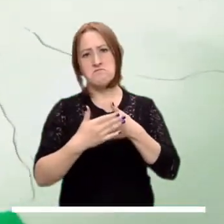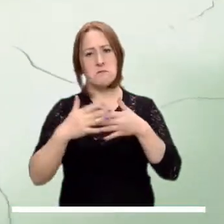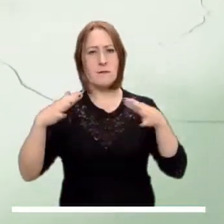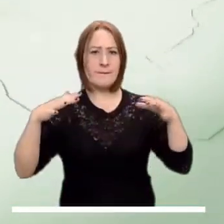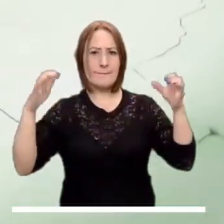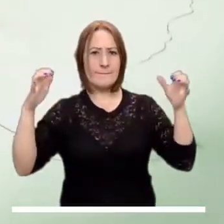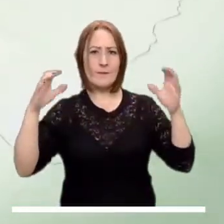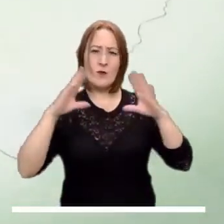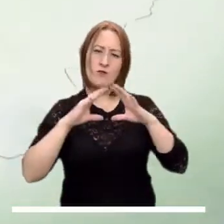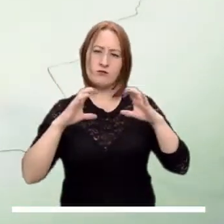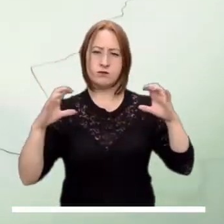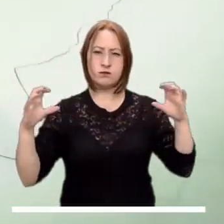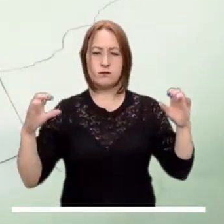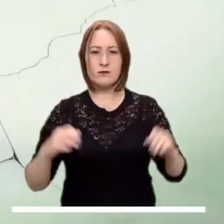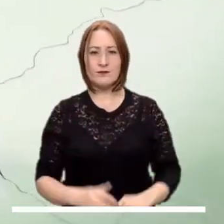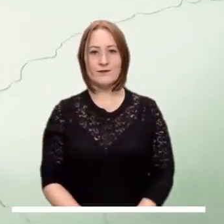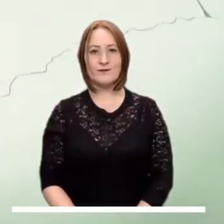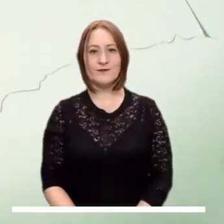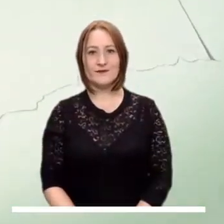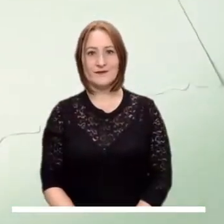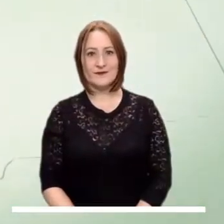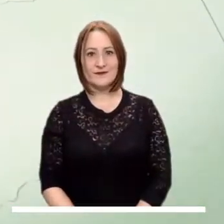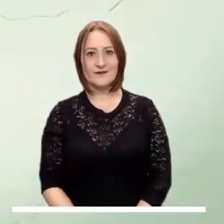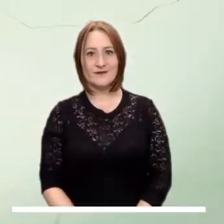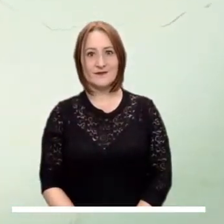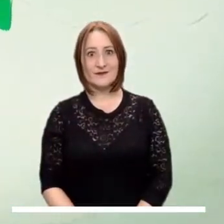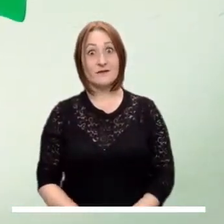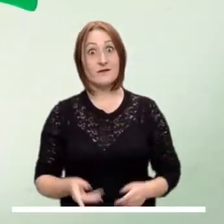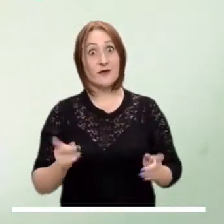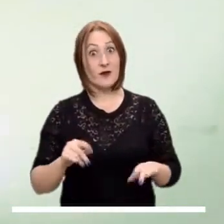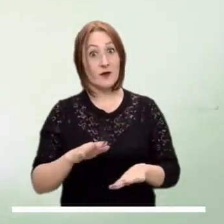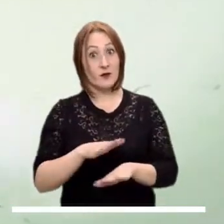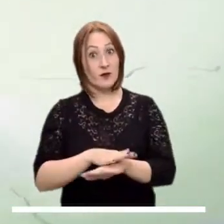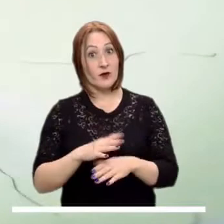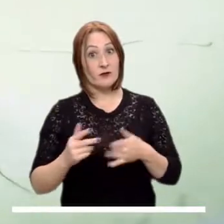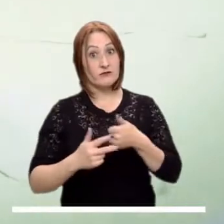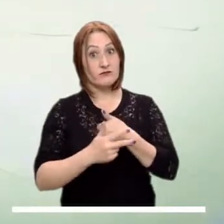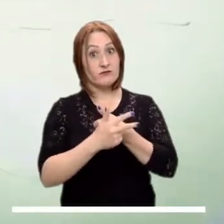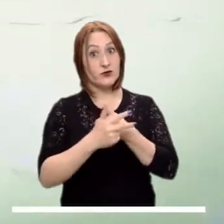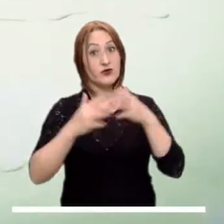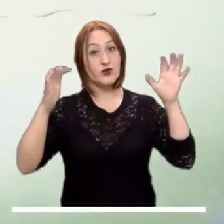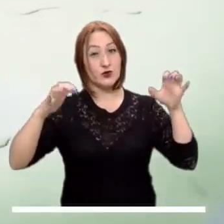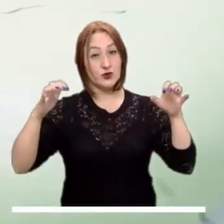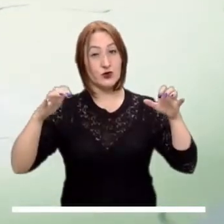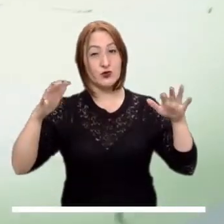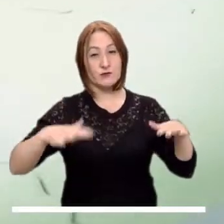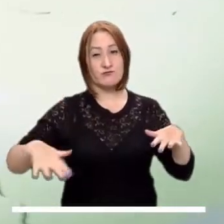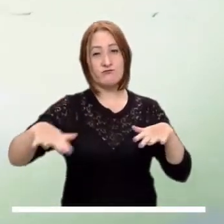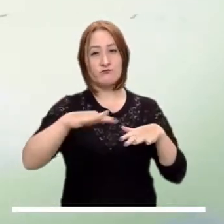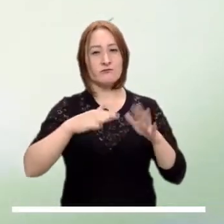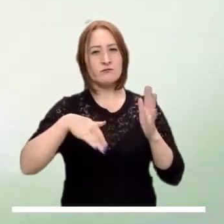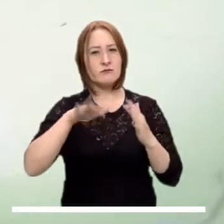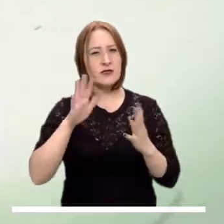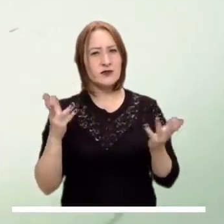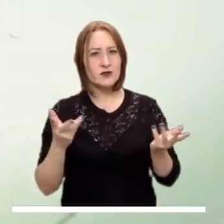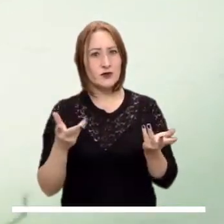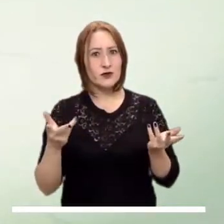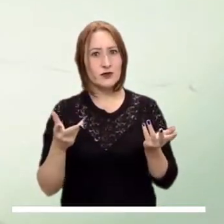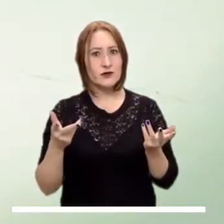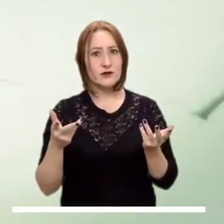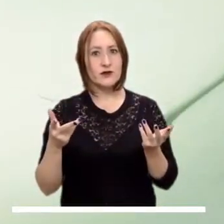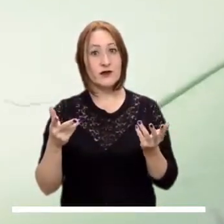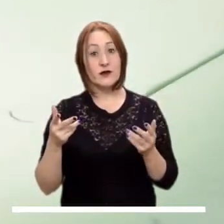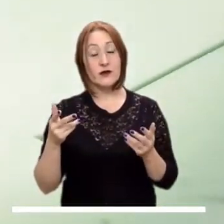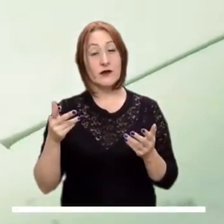de la región se calcula tiempo seco y nubosidad parcial. También la tarde andina promete lluvias en amplios sectores, las